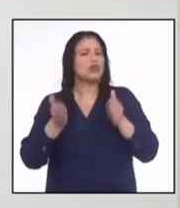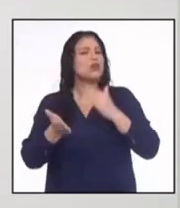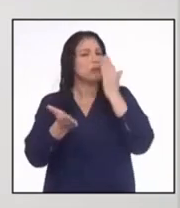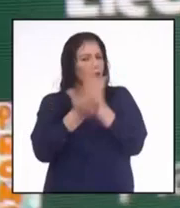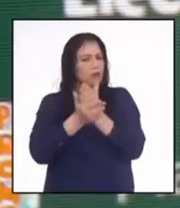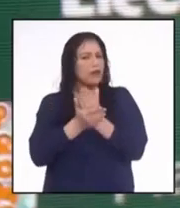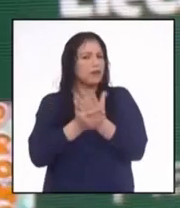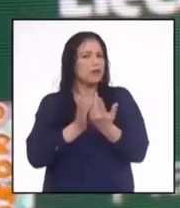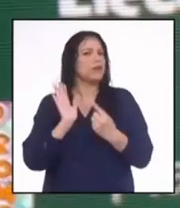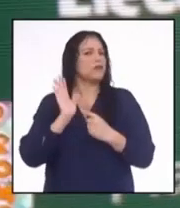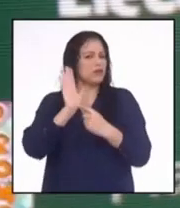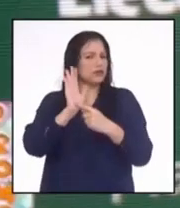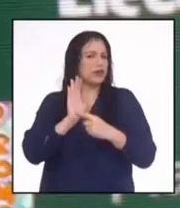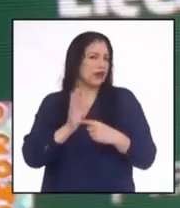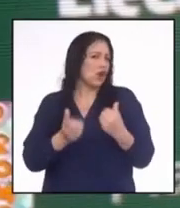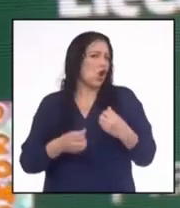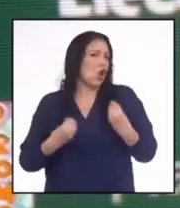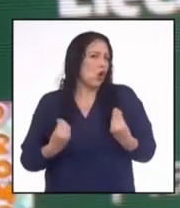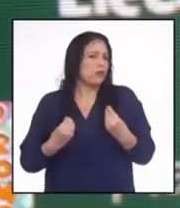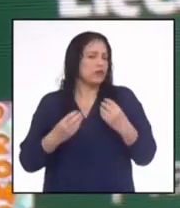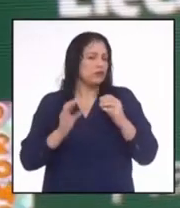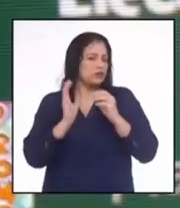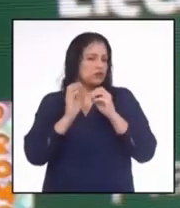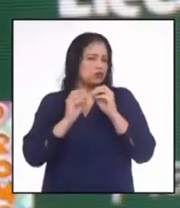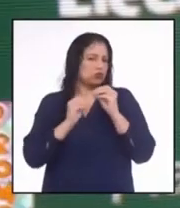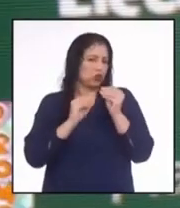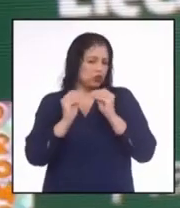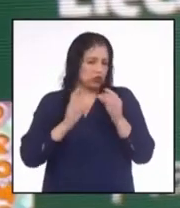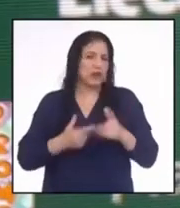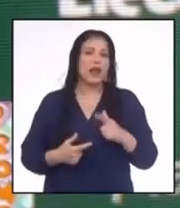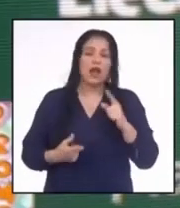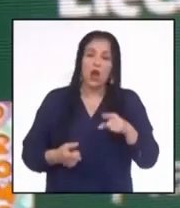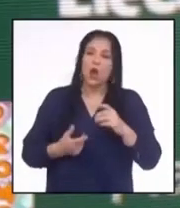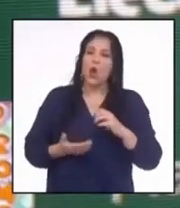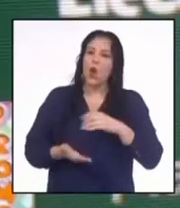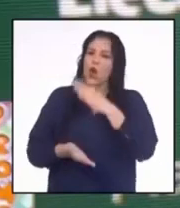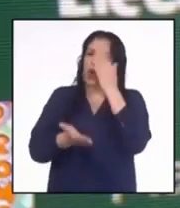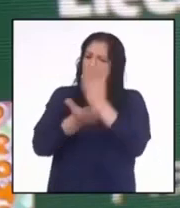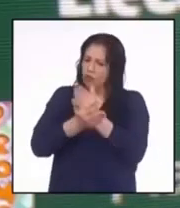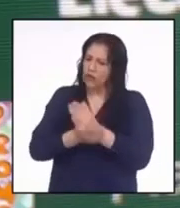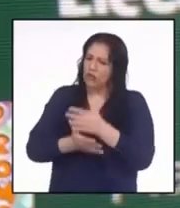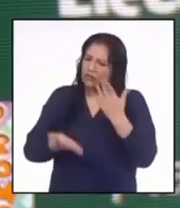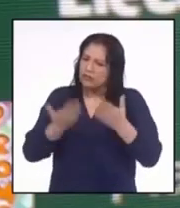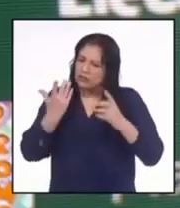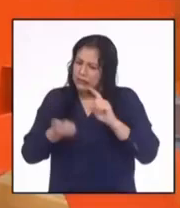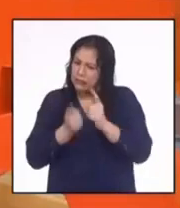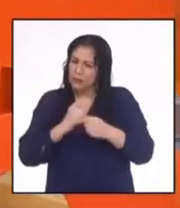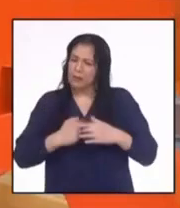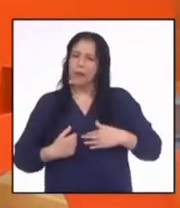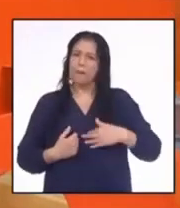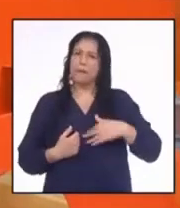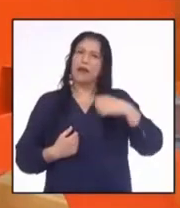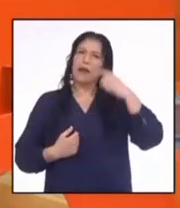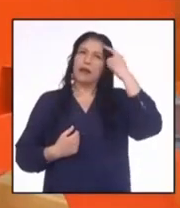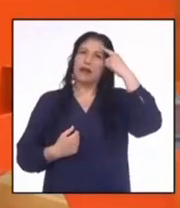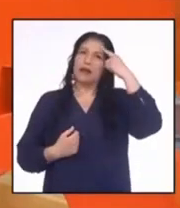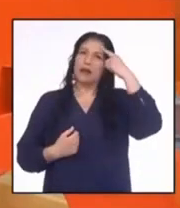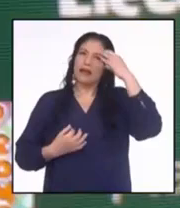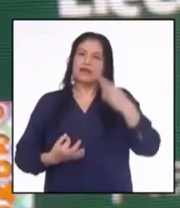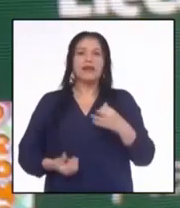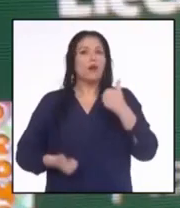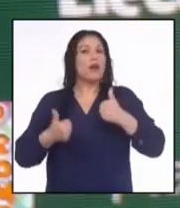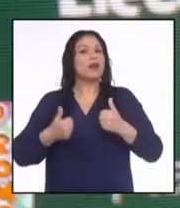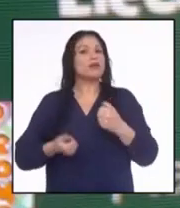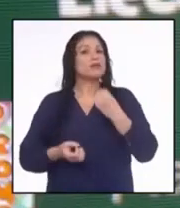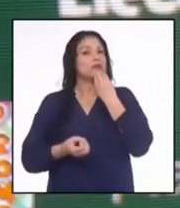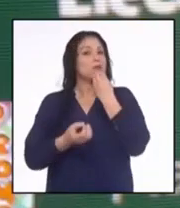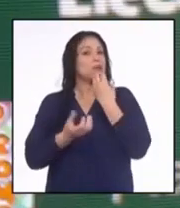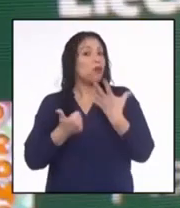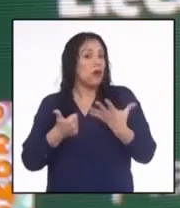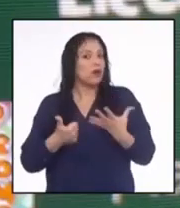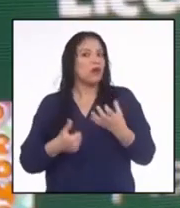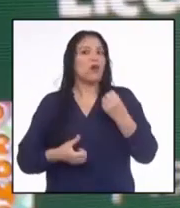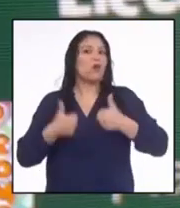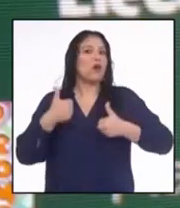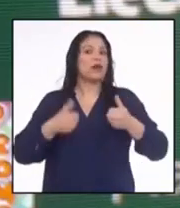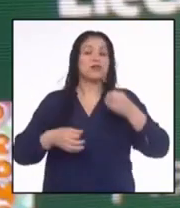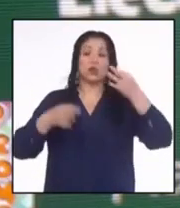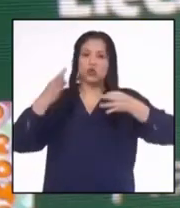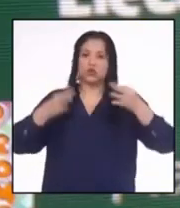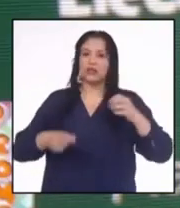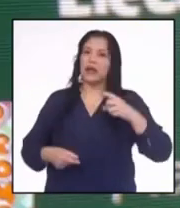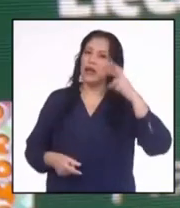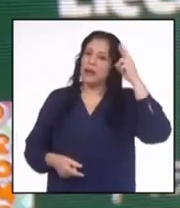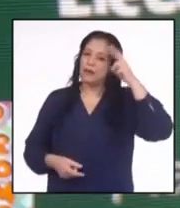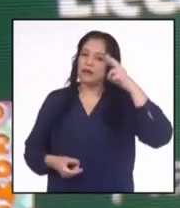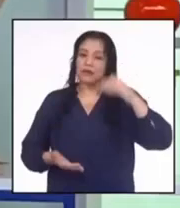una solución. Un conflicto social interpela nuestras concepciones o creencias de lo que es bueno o lo que es justo. Por eso los conflictos sociales